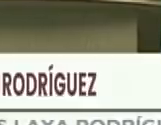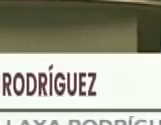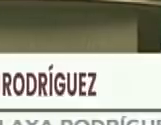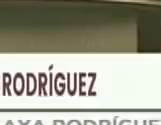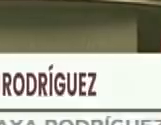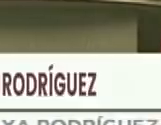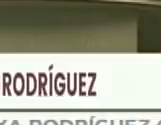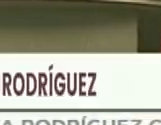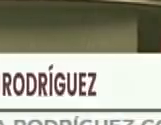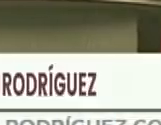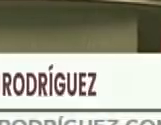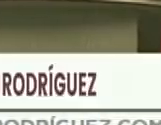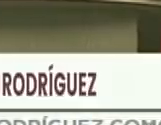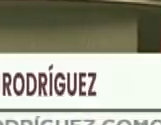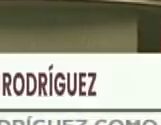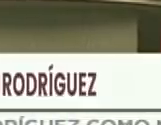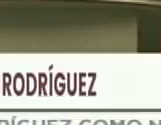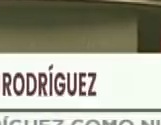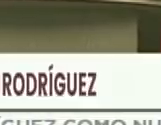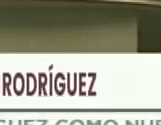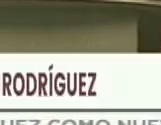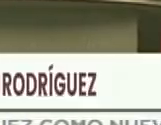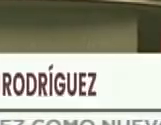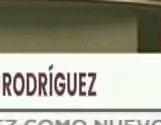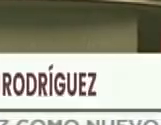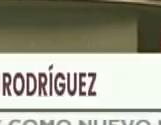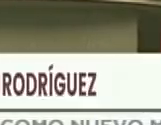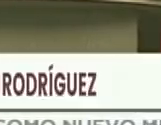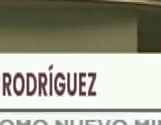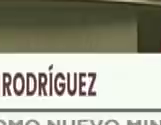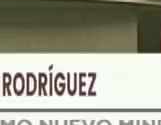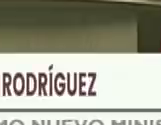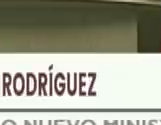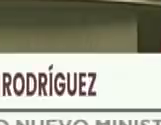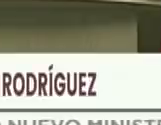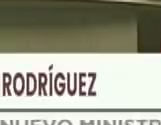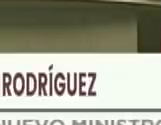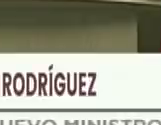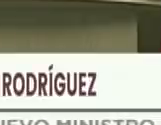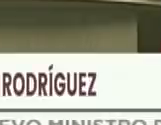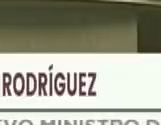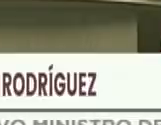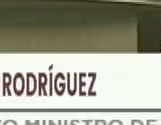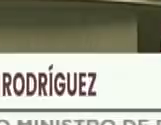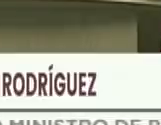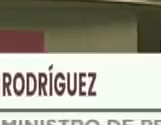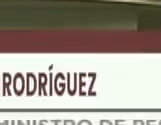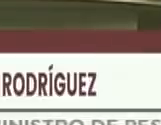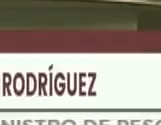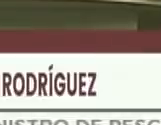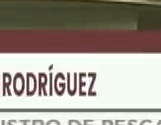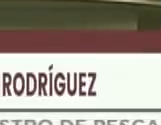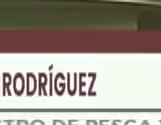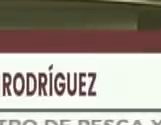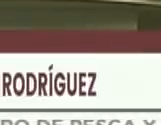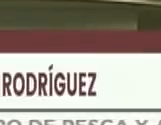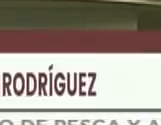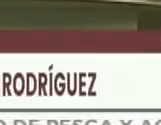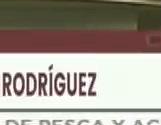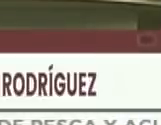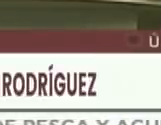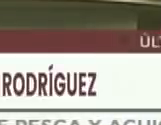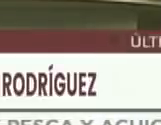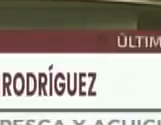tapabocas para conversar con ustedes acerca de las noticias y novedades más importantes derivadas